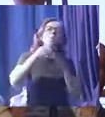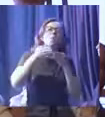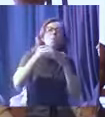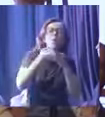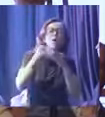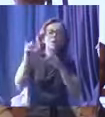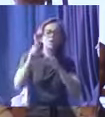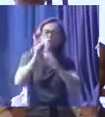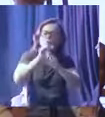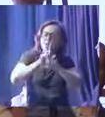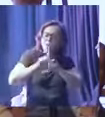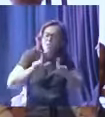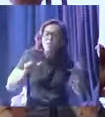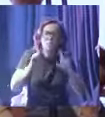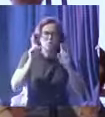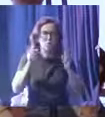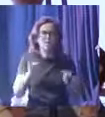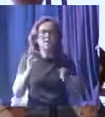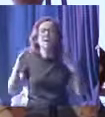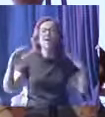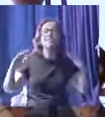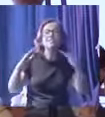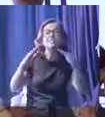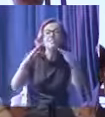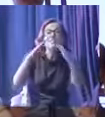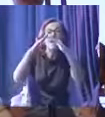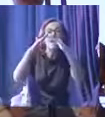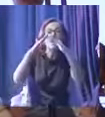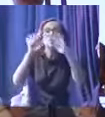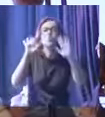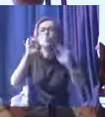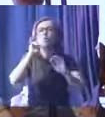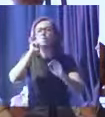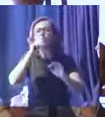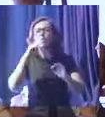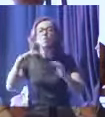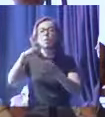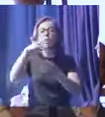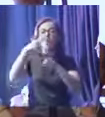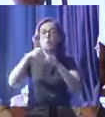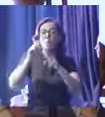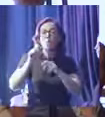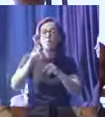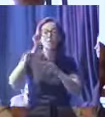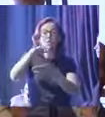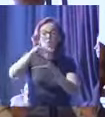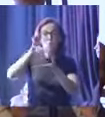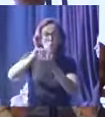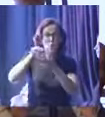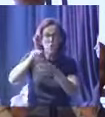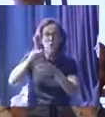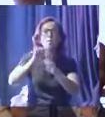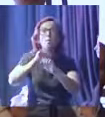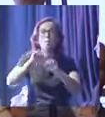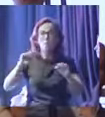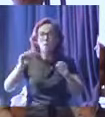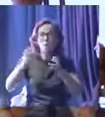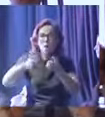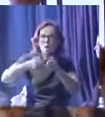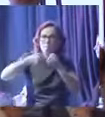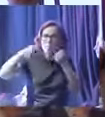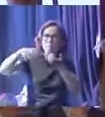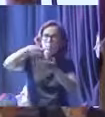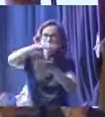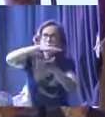su bahía, por ese cerro o monte que le da el nombre a la ciudad, donde podría ensancharse el parque que tiene a